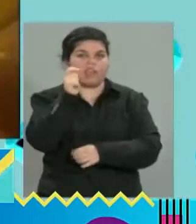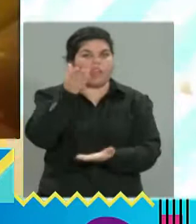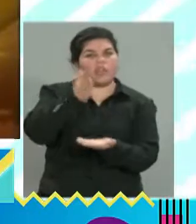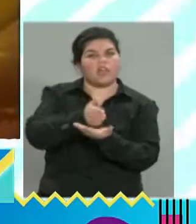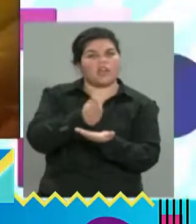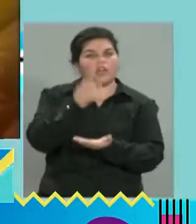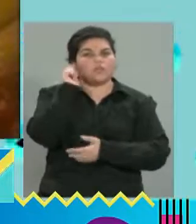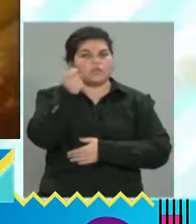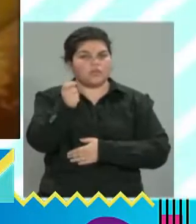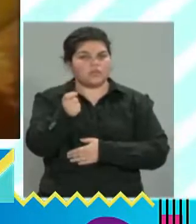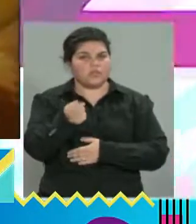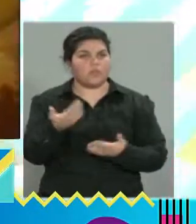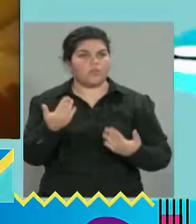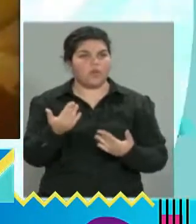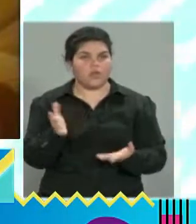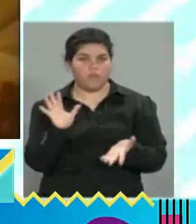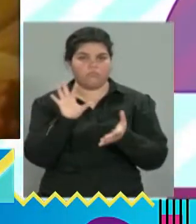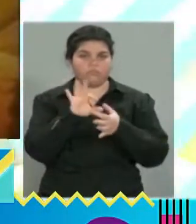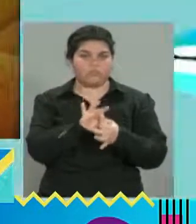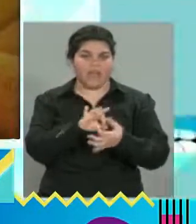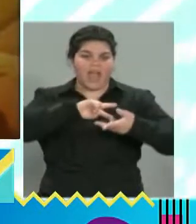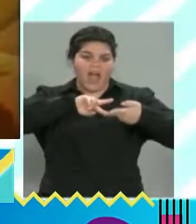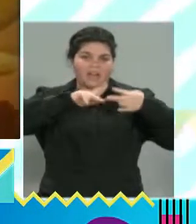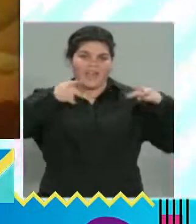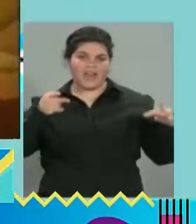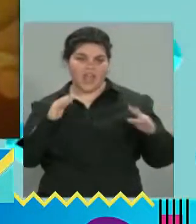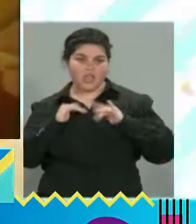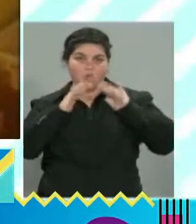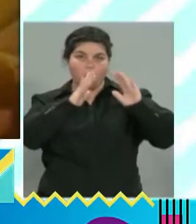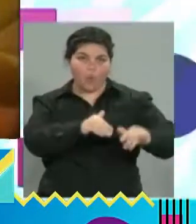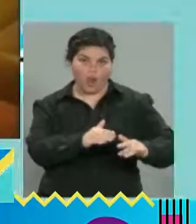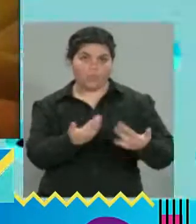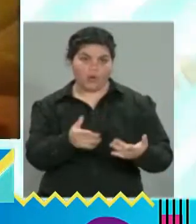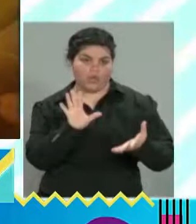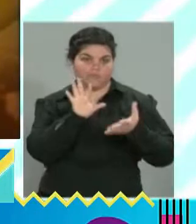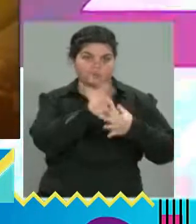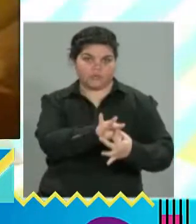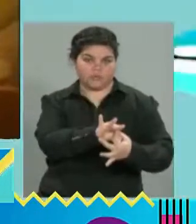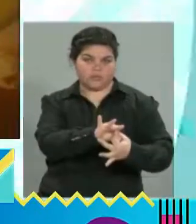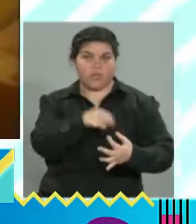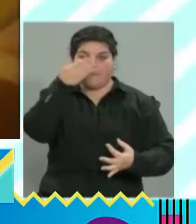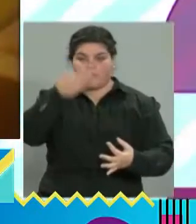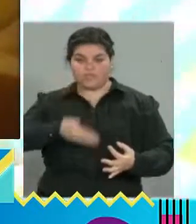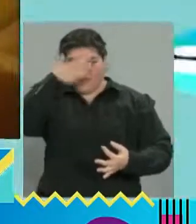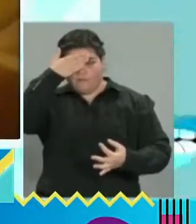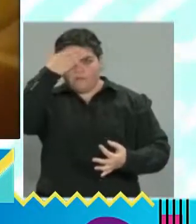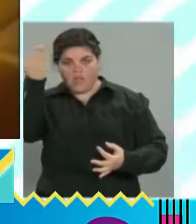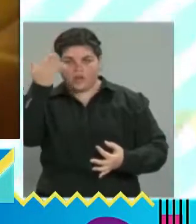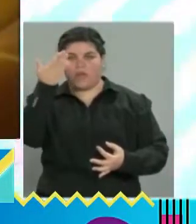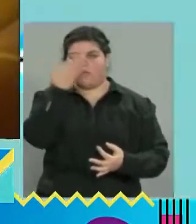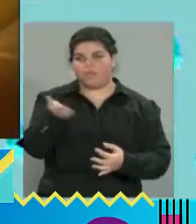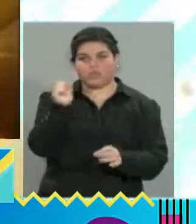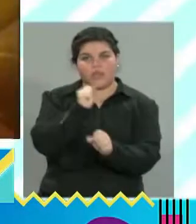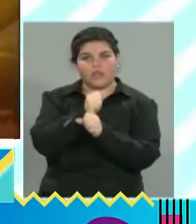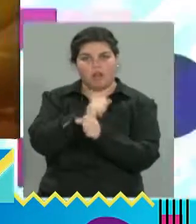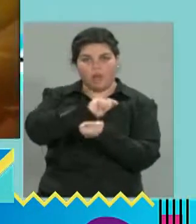que tenía una vinculación biológica. Entonces, si esa persona enfermaba, si esa persona cambiaba su condición en el trabajo, ese